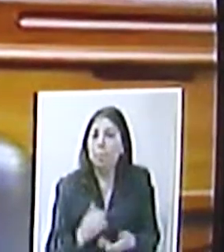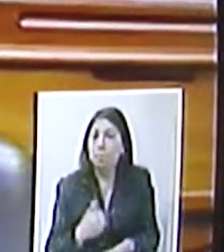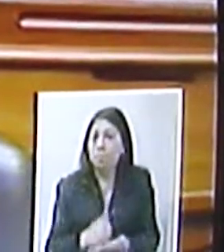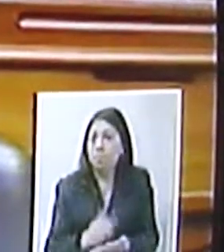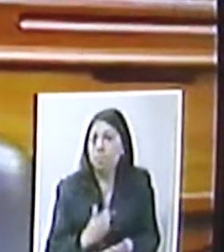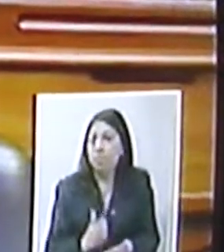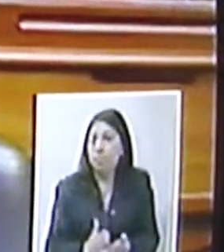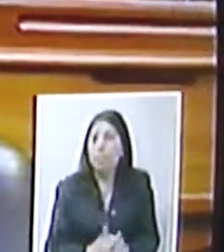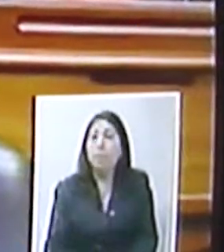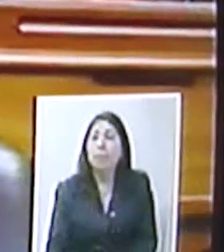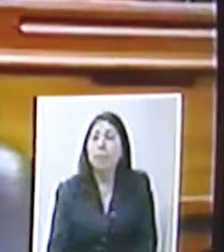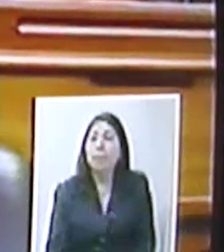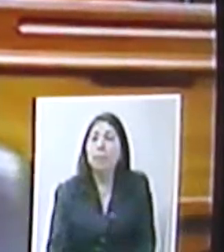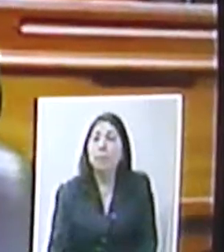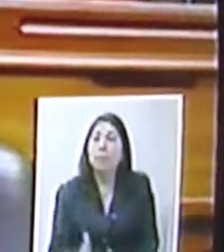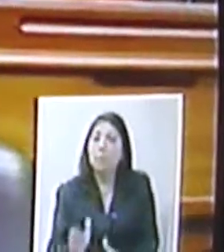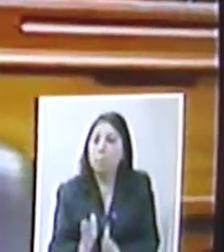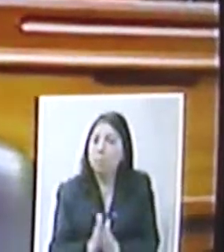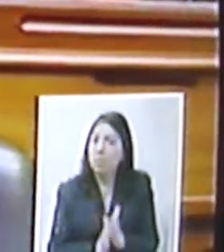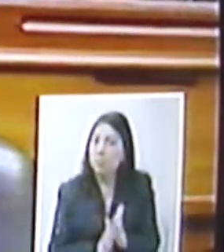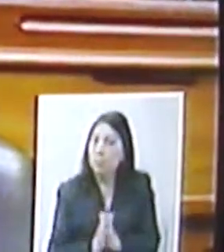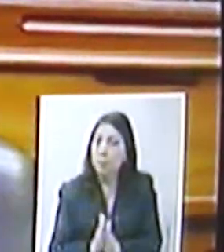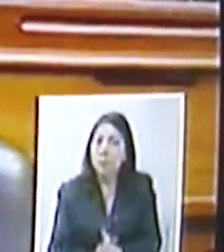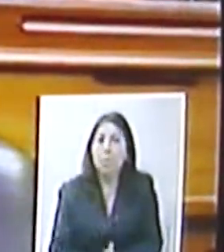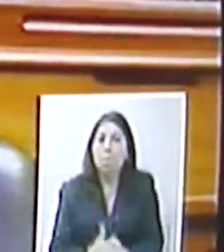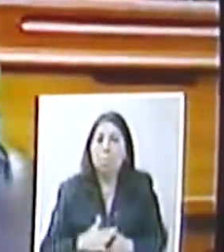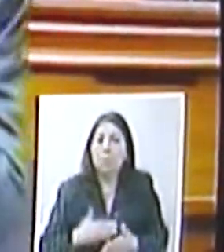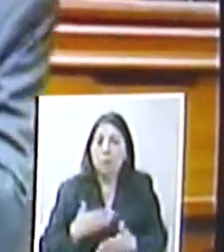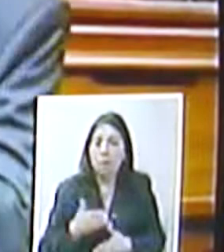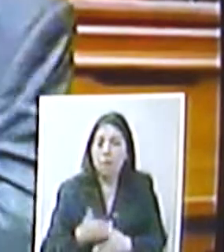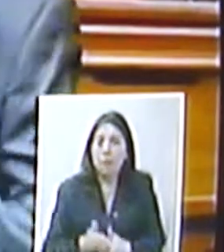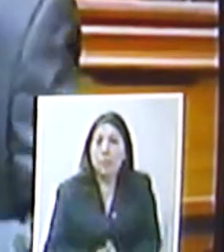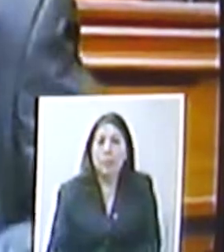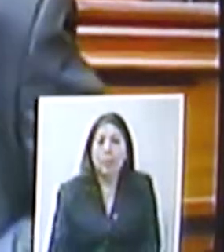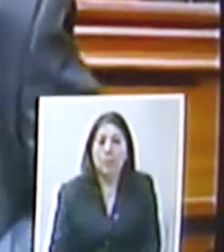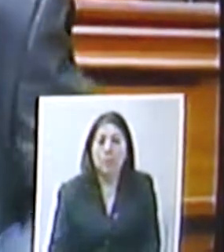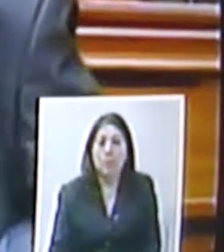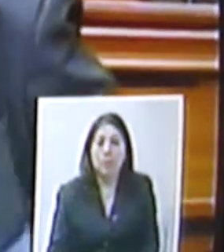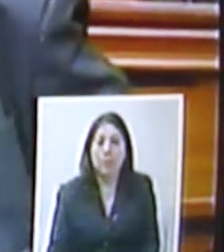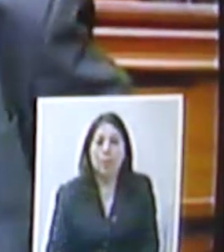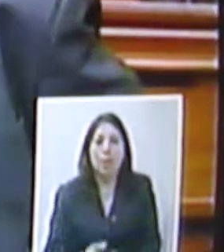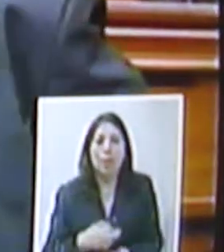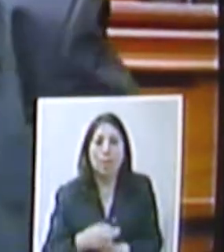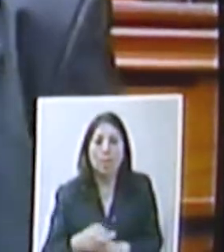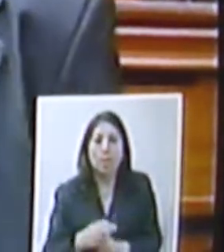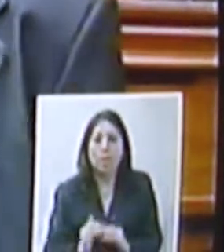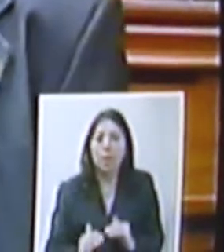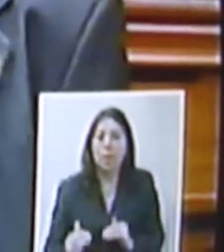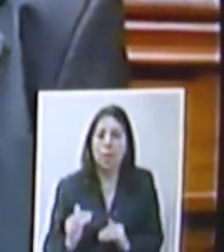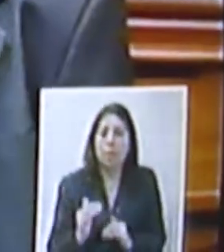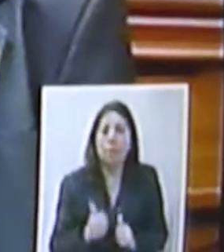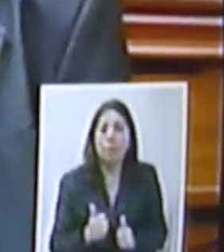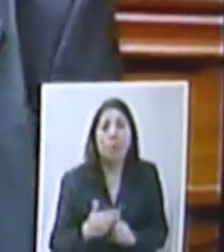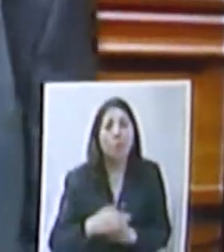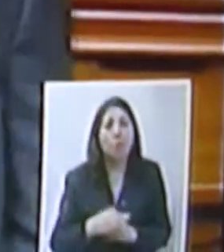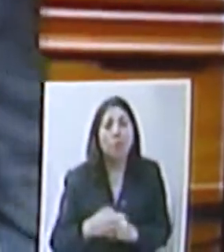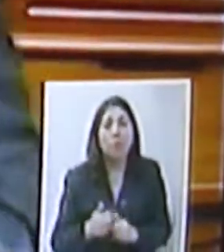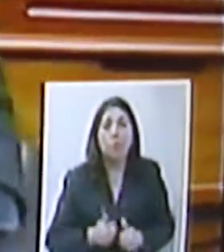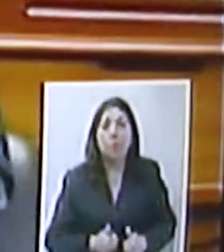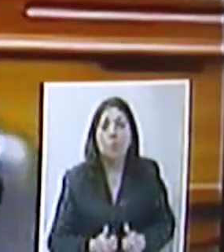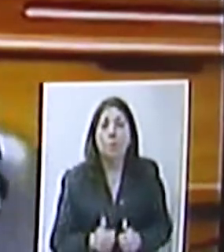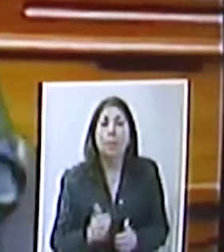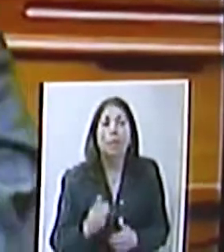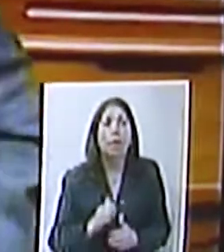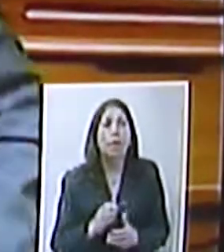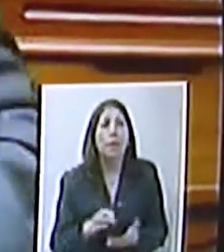compartido y su beneficio pueda llegar a las provincias altoandinas, a las provincias